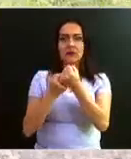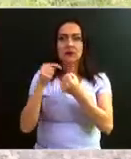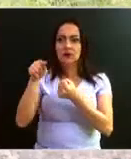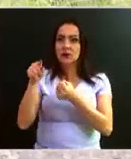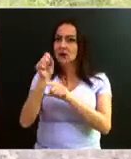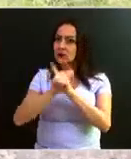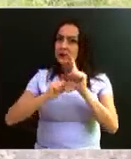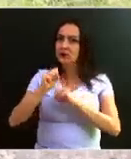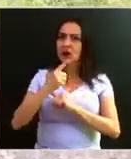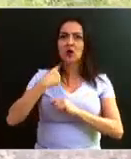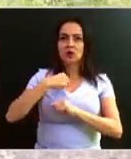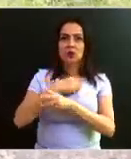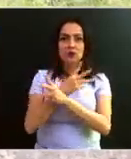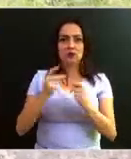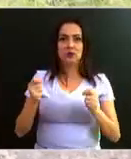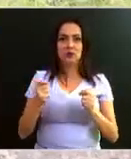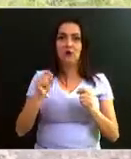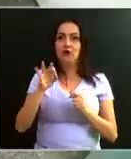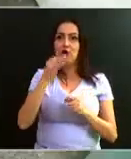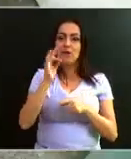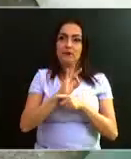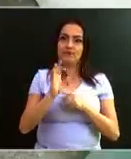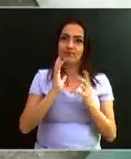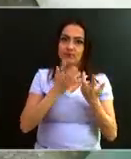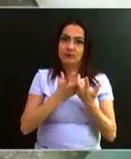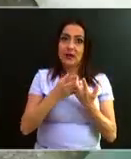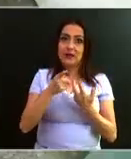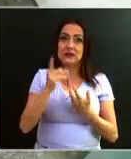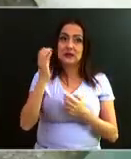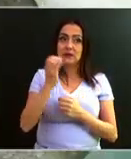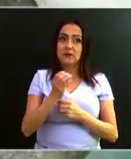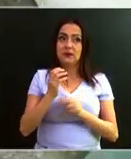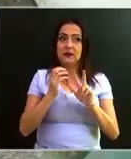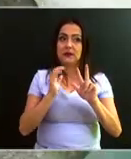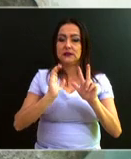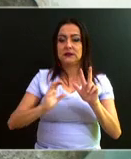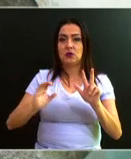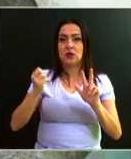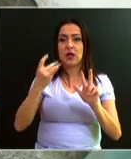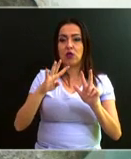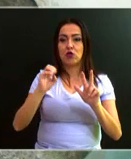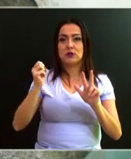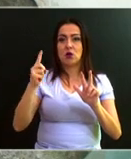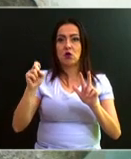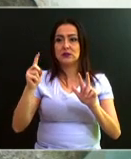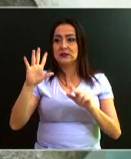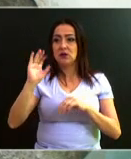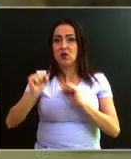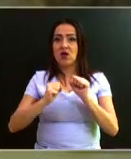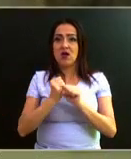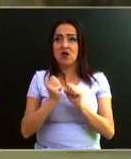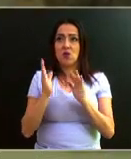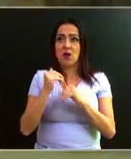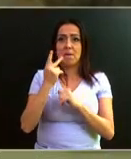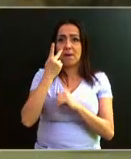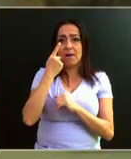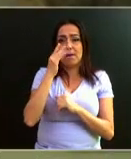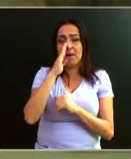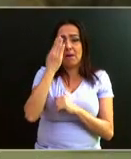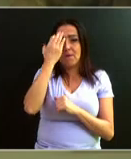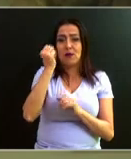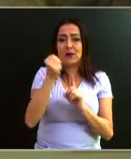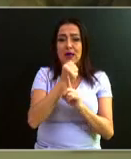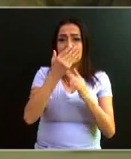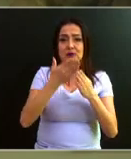estos casos los vamos a resolver de manera efectiva. Este crimen dejó a 3 niños de 14, 11 y 5 años sin madre y padre, ya que el presunto